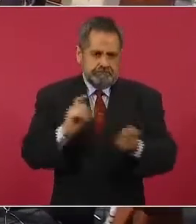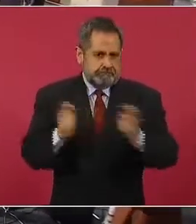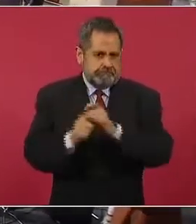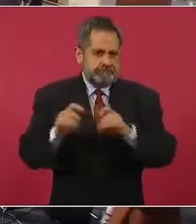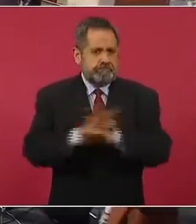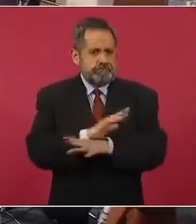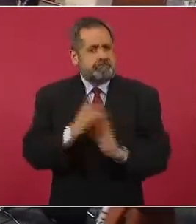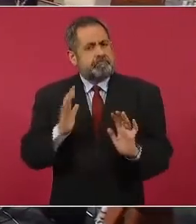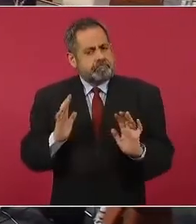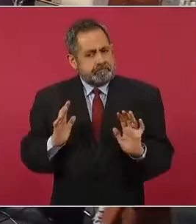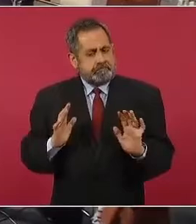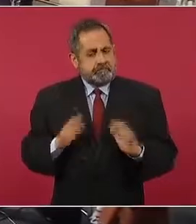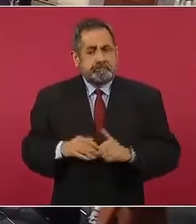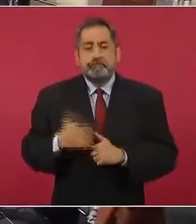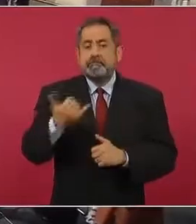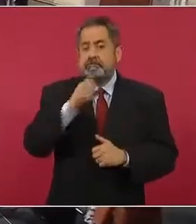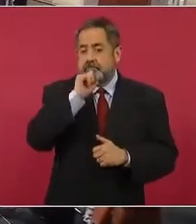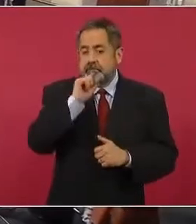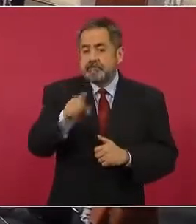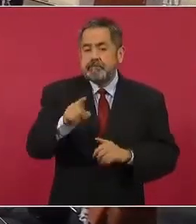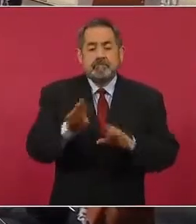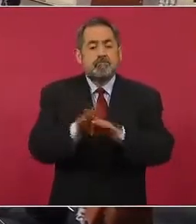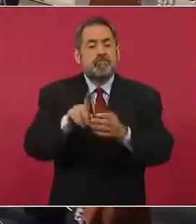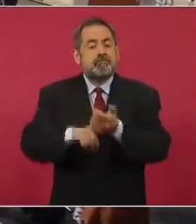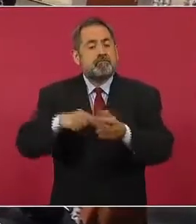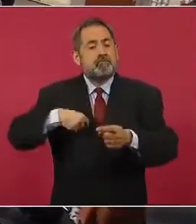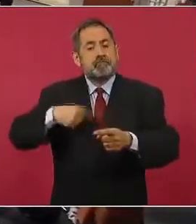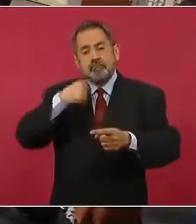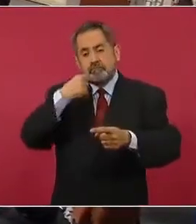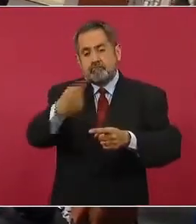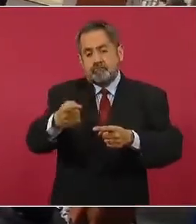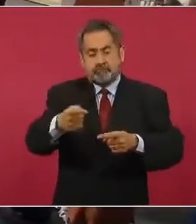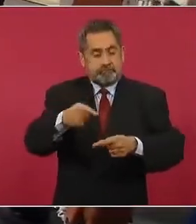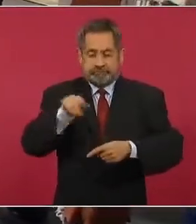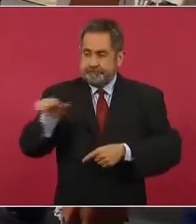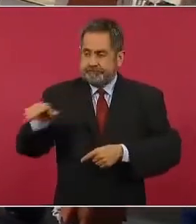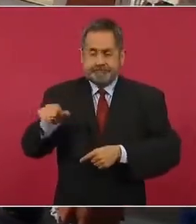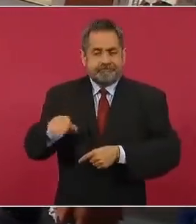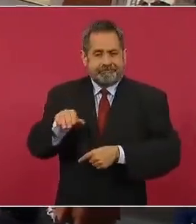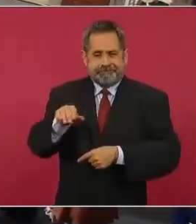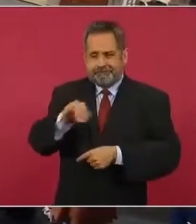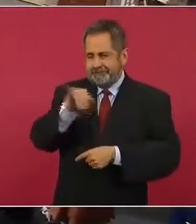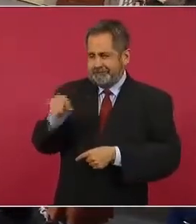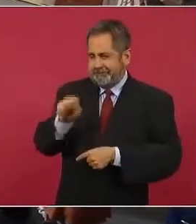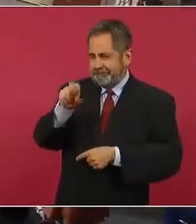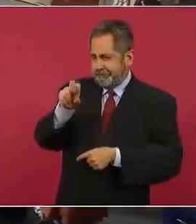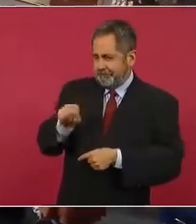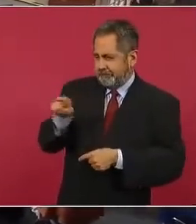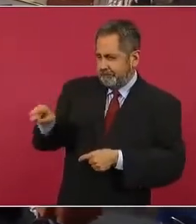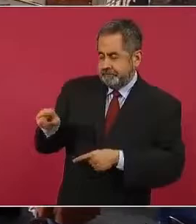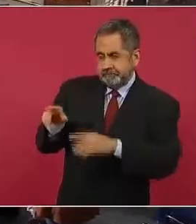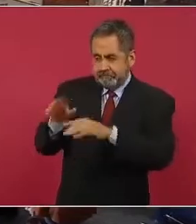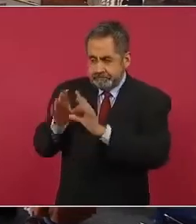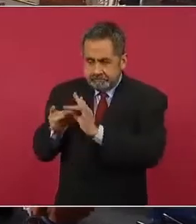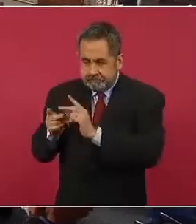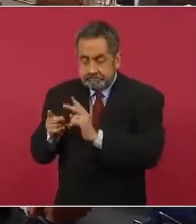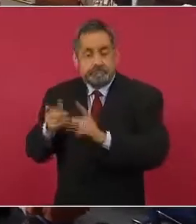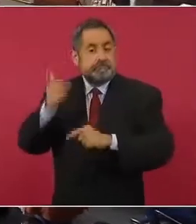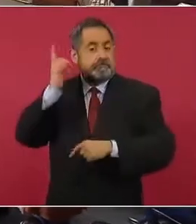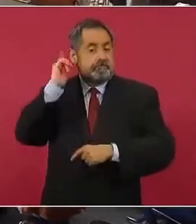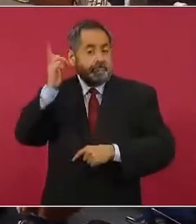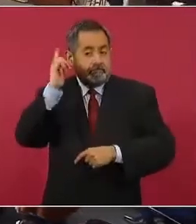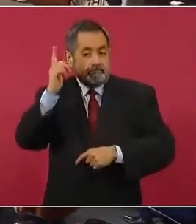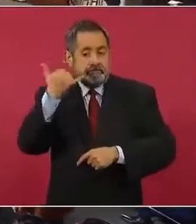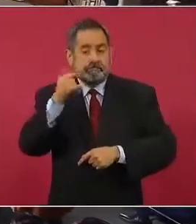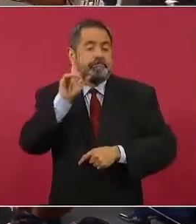dar a conocer más qué ofrecen a los trabajadores, en qué se van